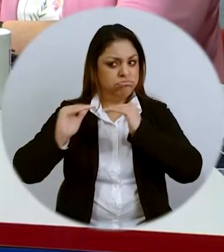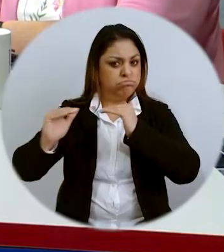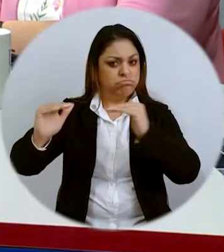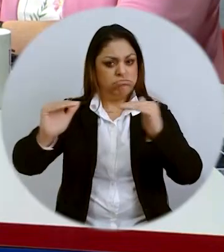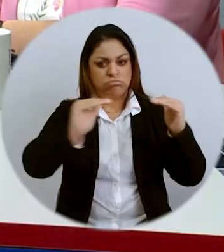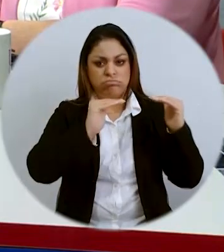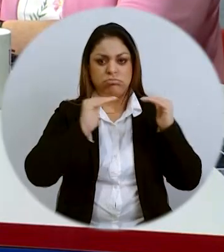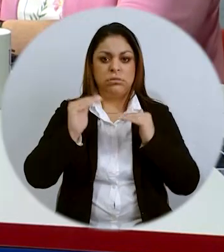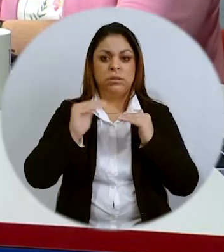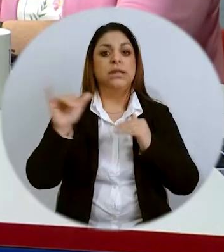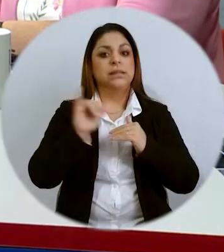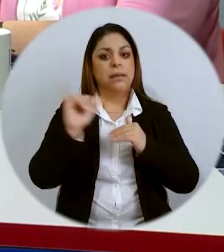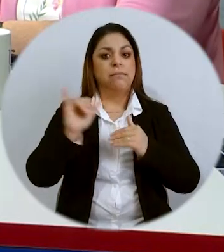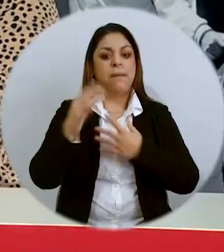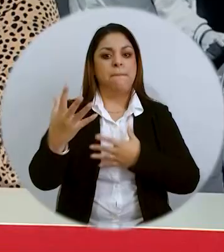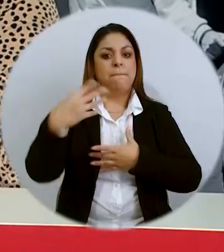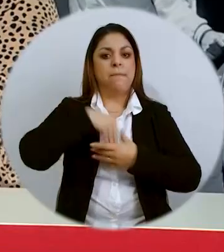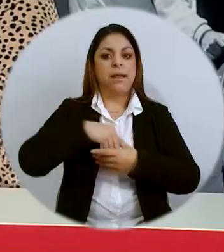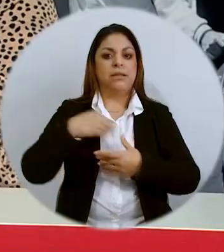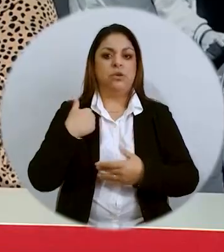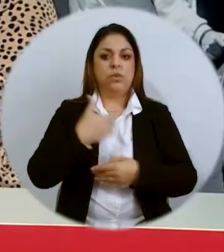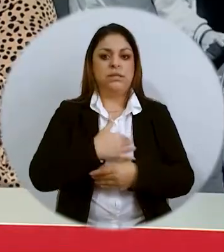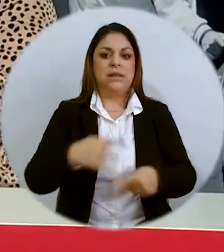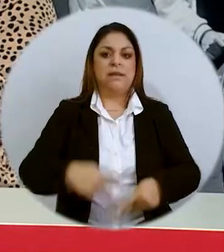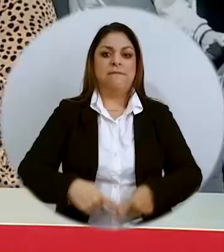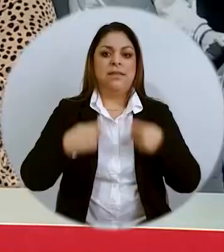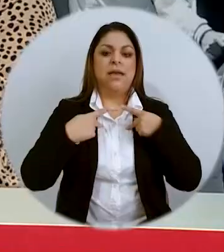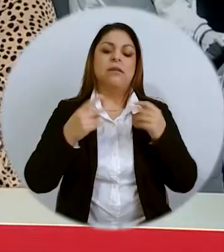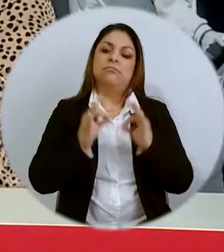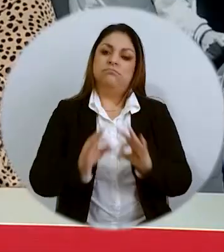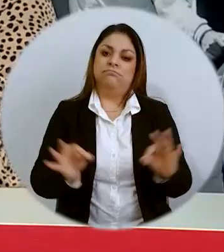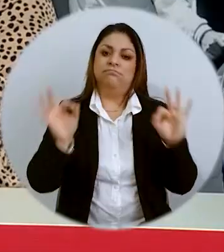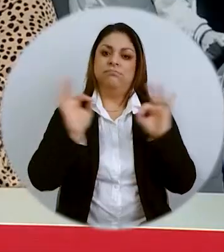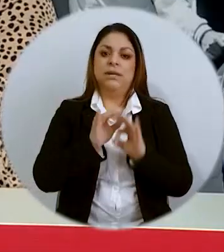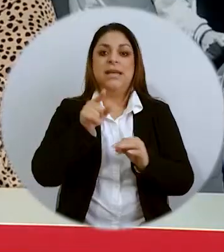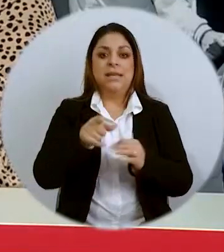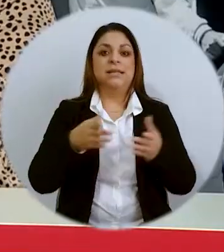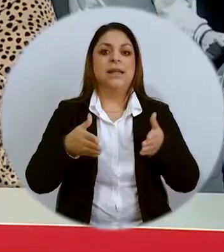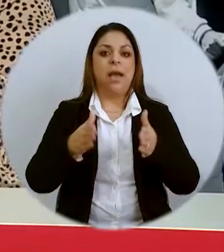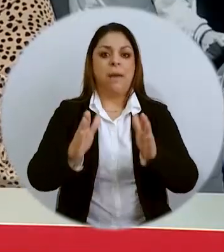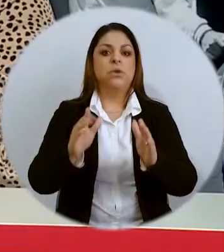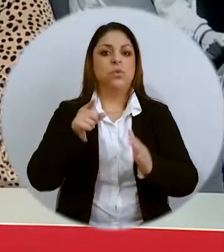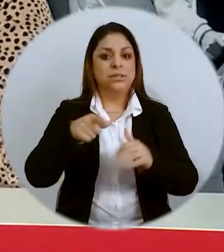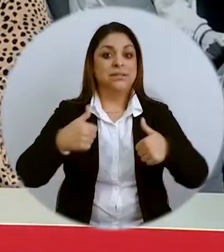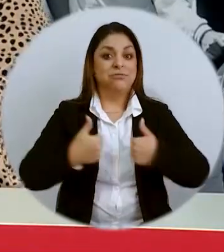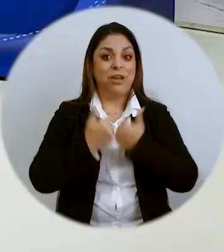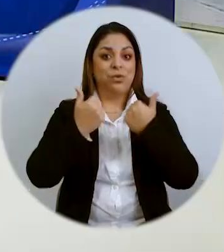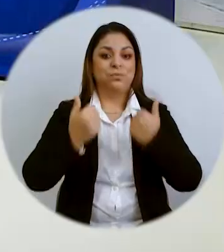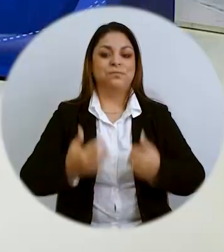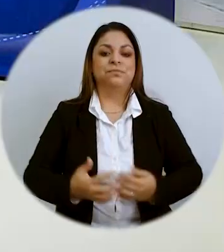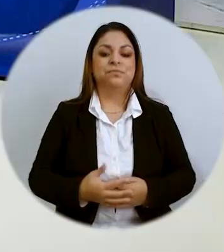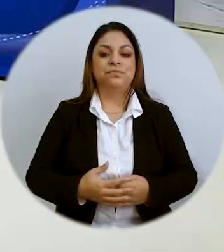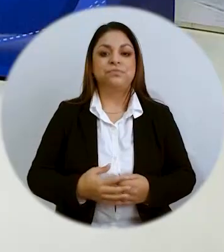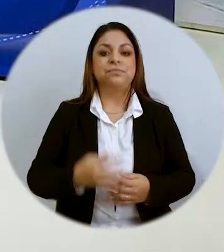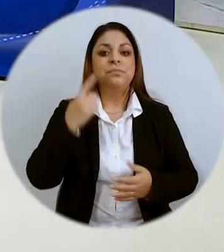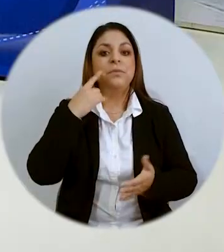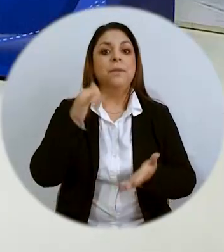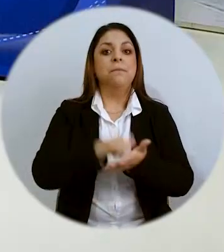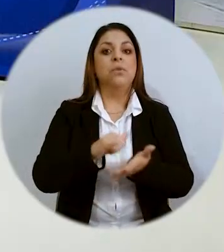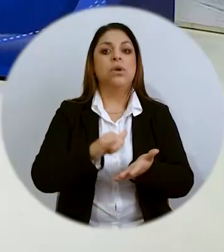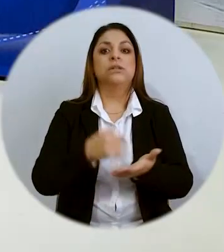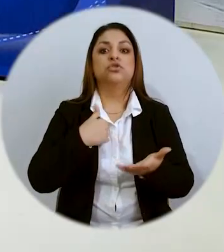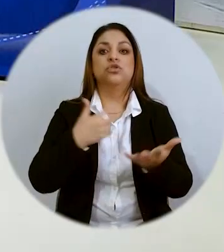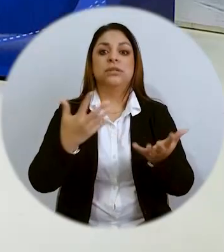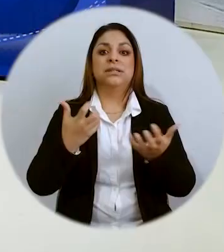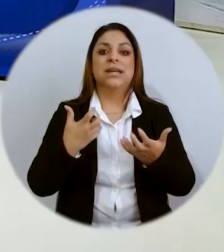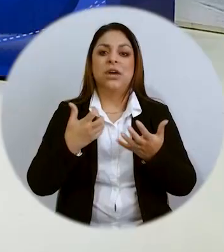sea parte de nuestras vidas de forma transversal, y ese es el camino también, ese es como el reto. Por eso quiero insistir en